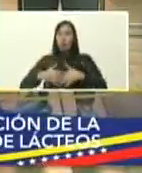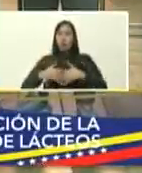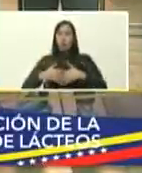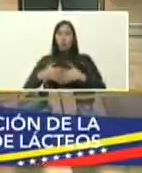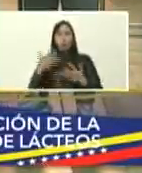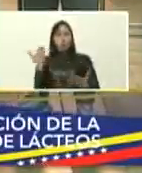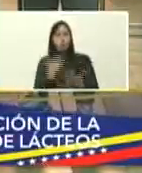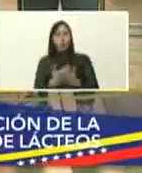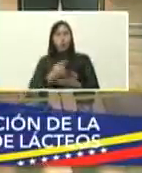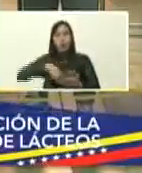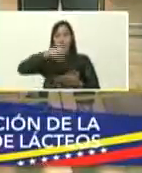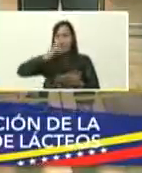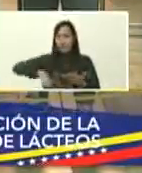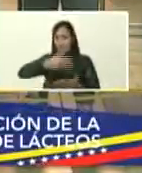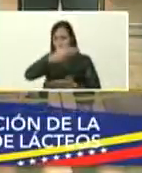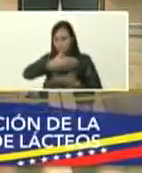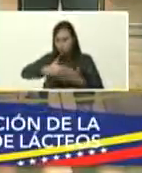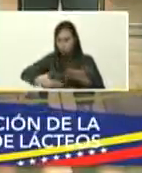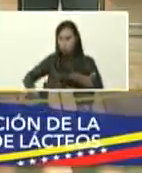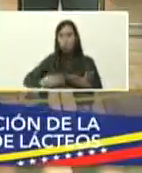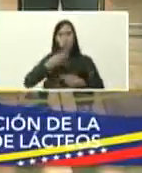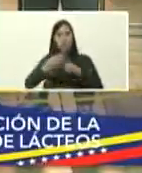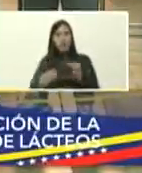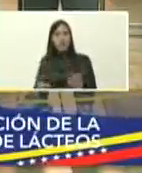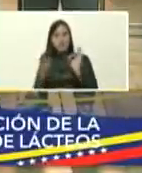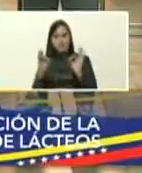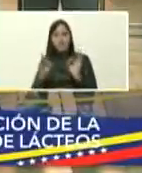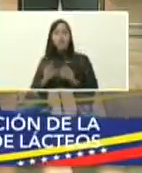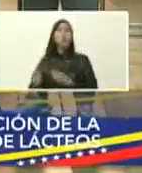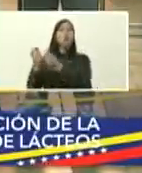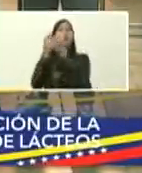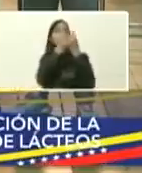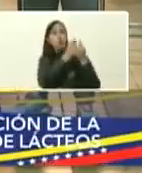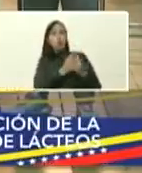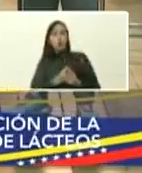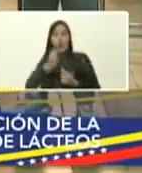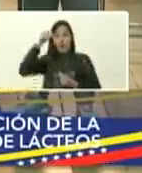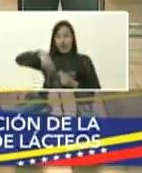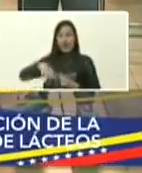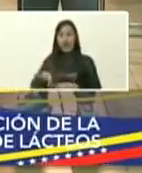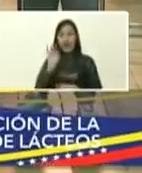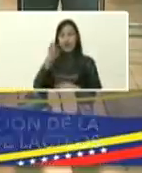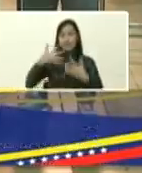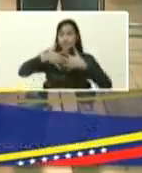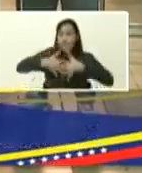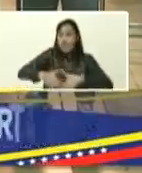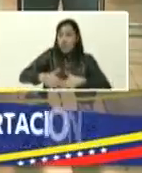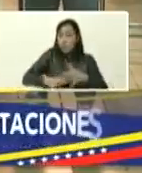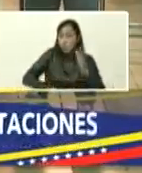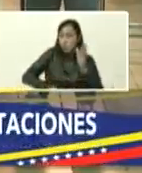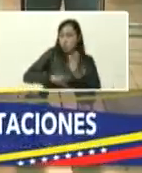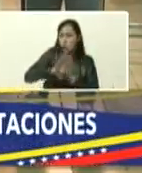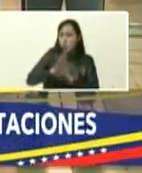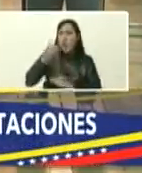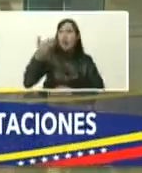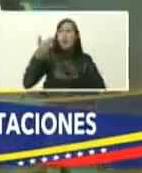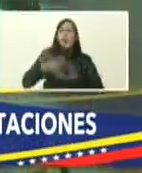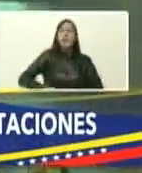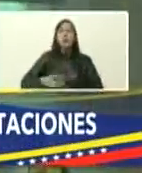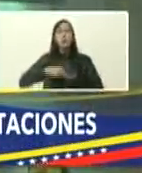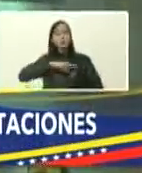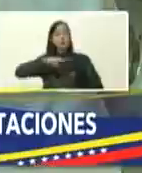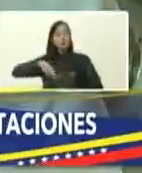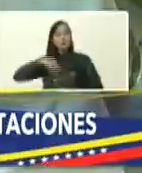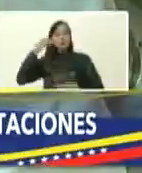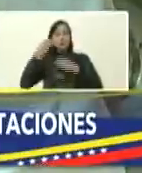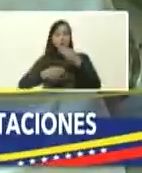decreto que usted firmó para la zona económica especial. Y esta es una de las empresas precisamente que tiene un motor, que tiene una fuerza importante para que hagamos de la